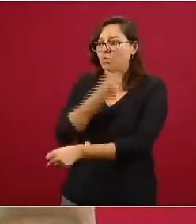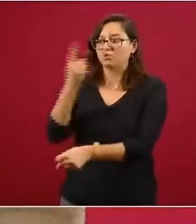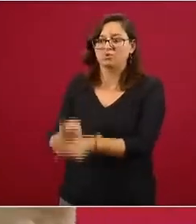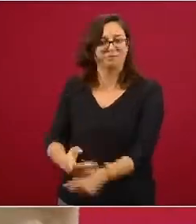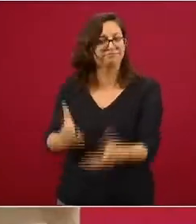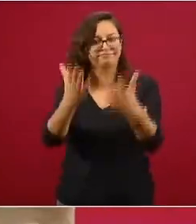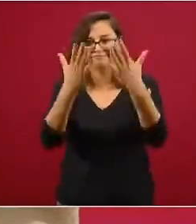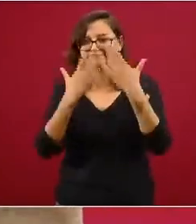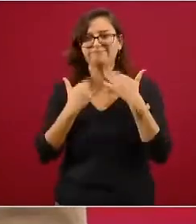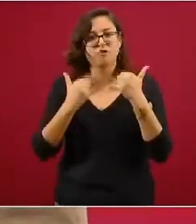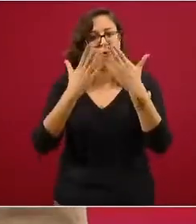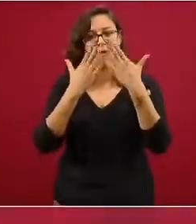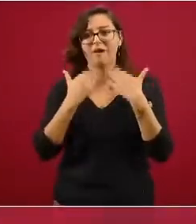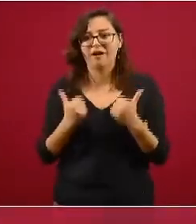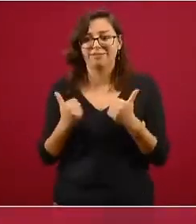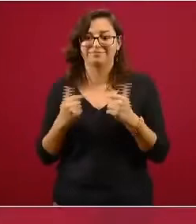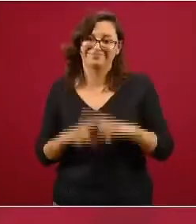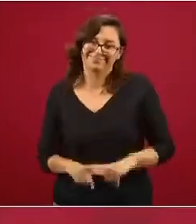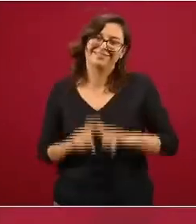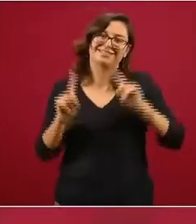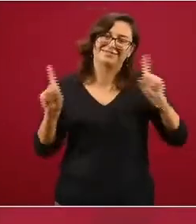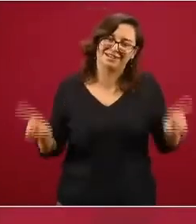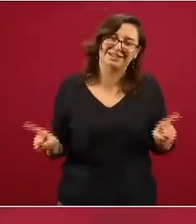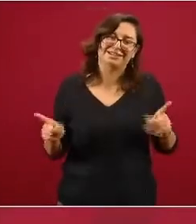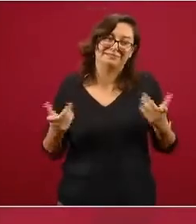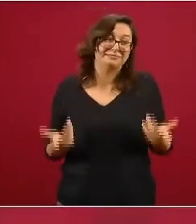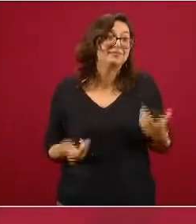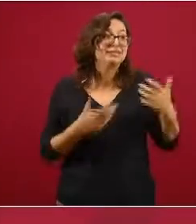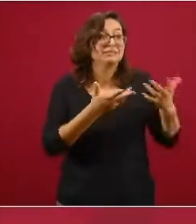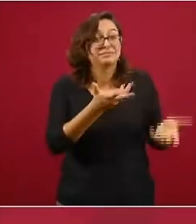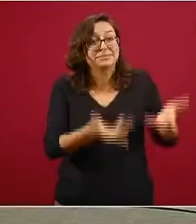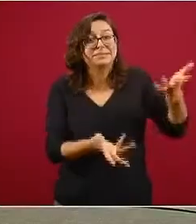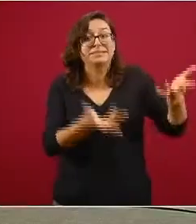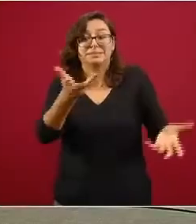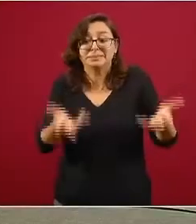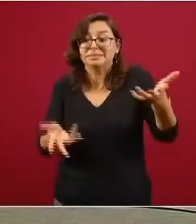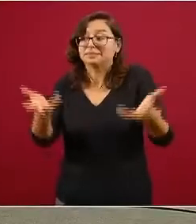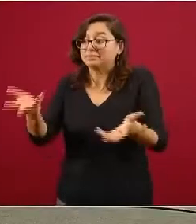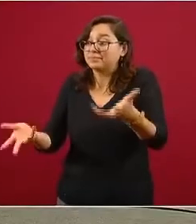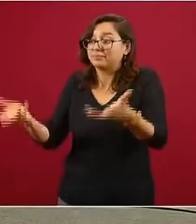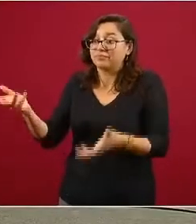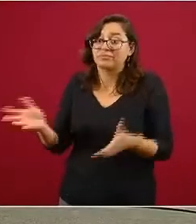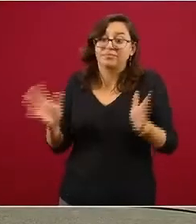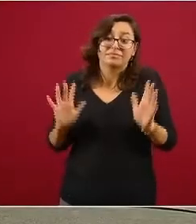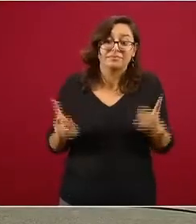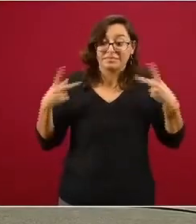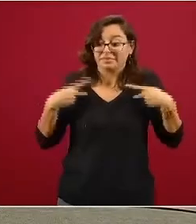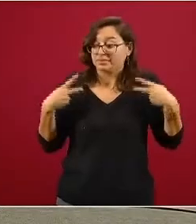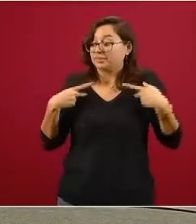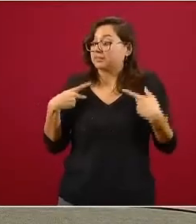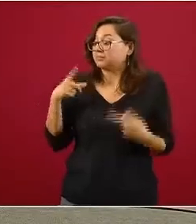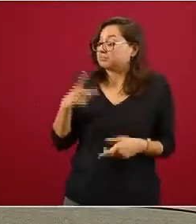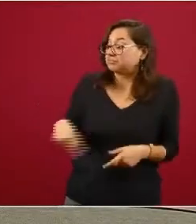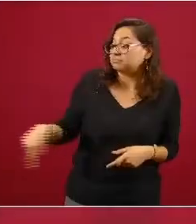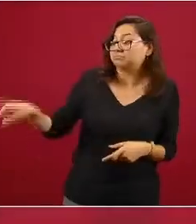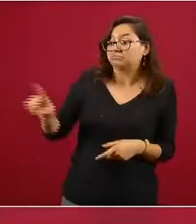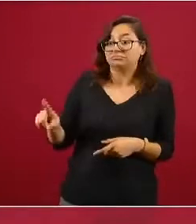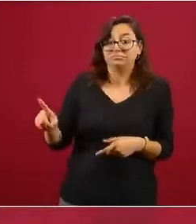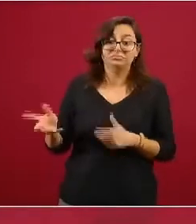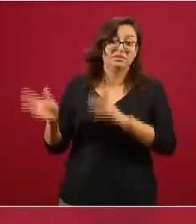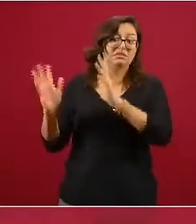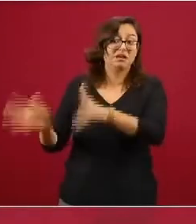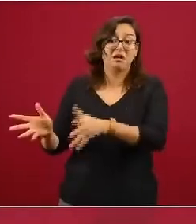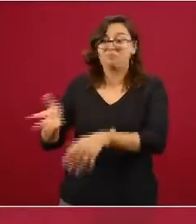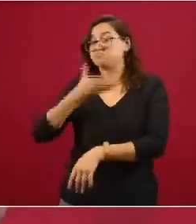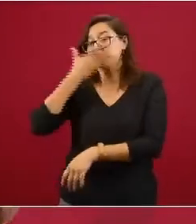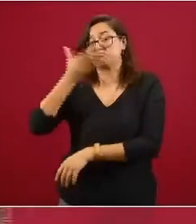es muy diferente para las distintas personas, y las personas que de por sí viven en condiciones